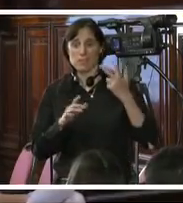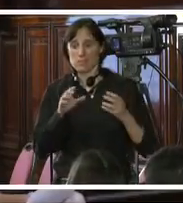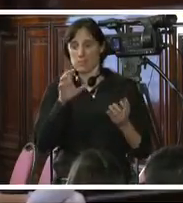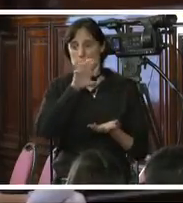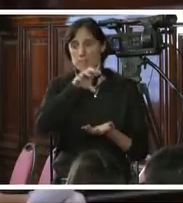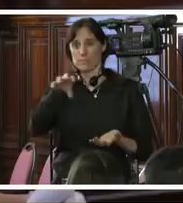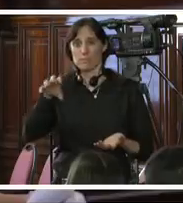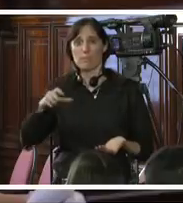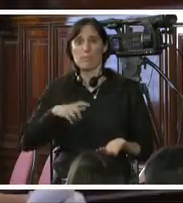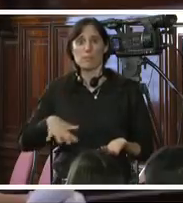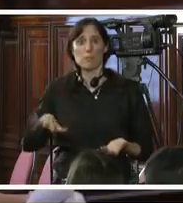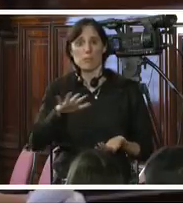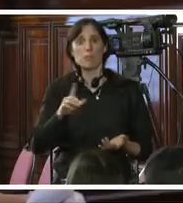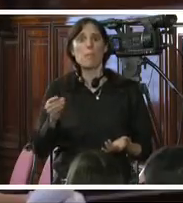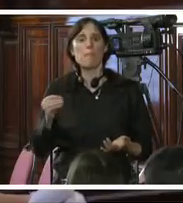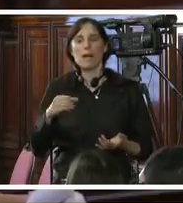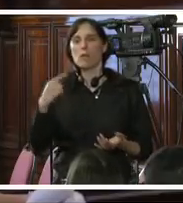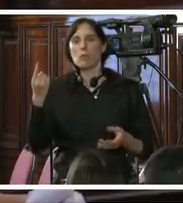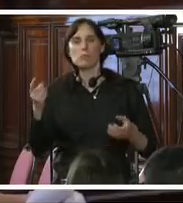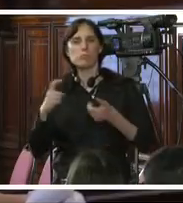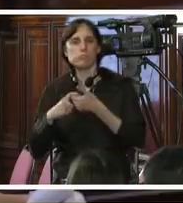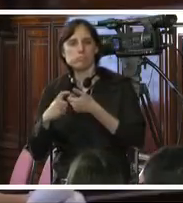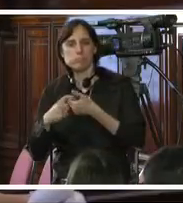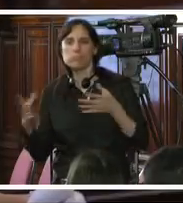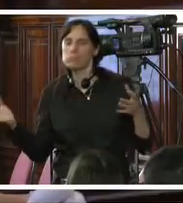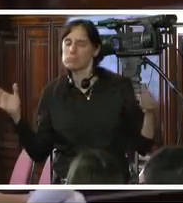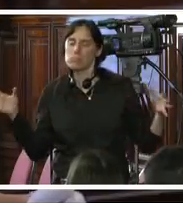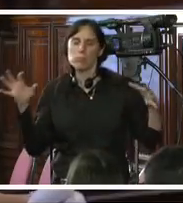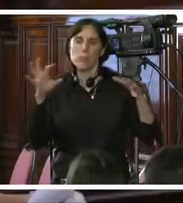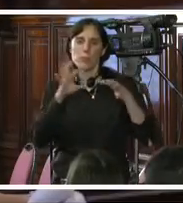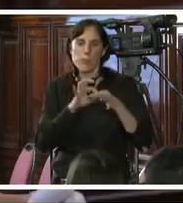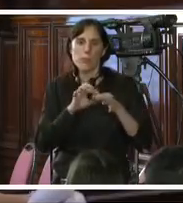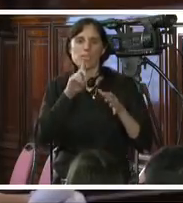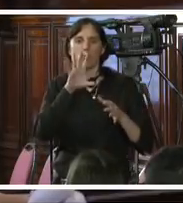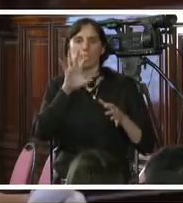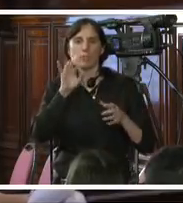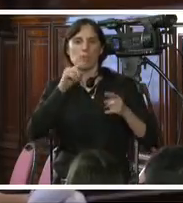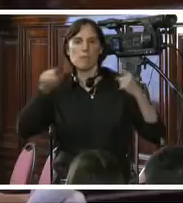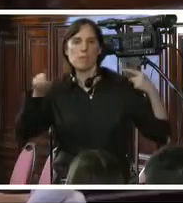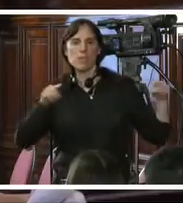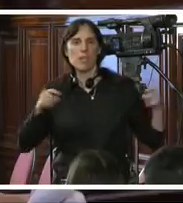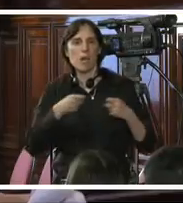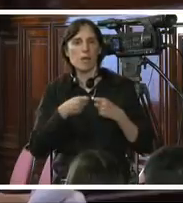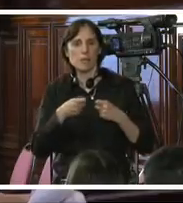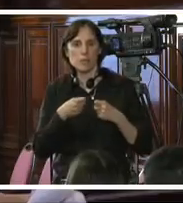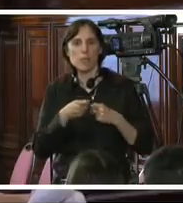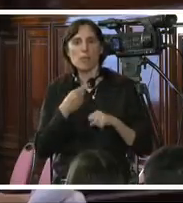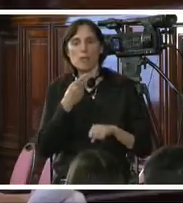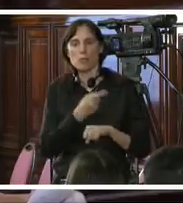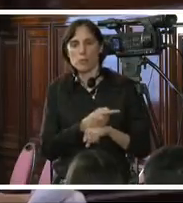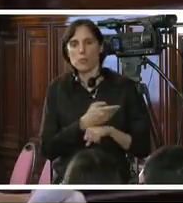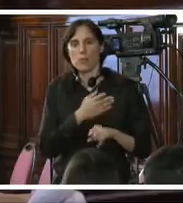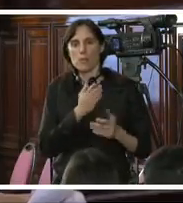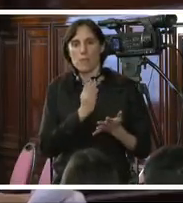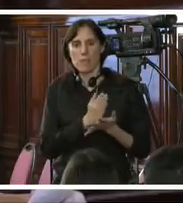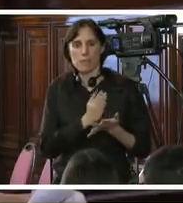de 150 organizaciones de la región, nos hemos unido para abordar en esta audiencia los desafíos para la prevención y atención